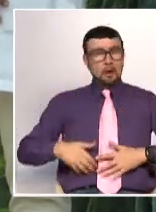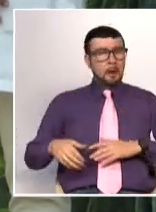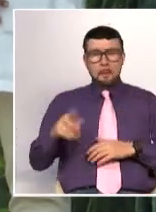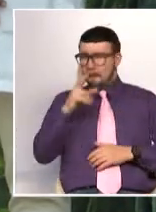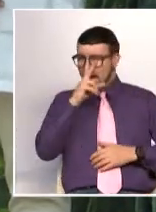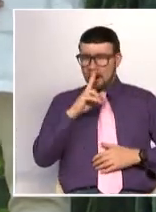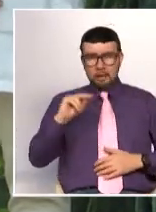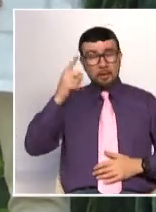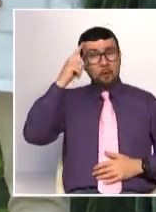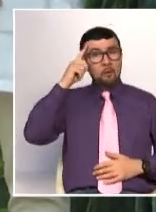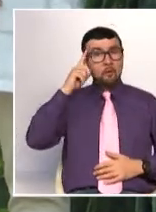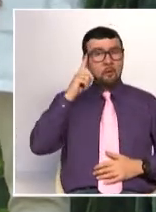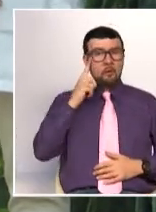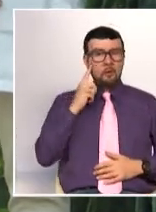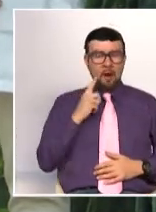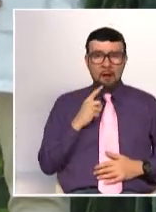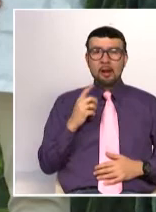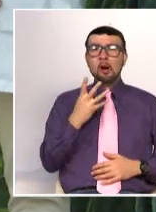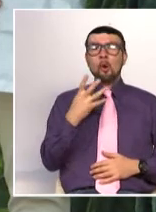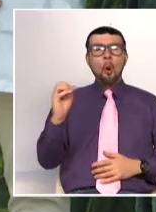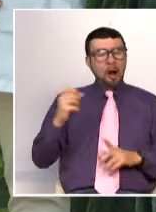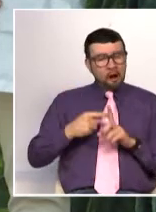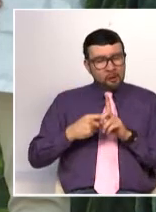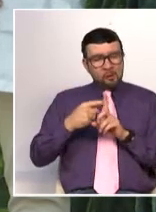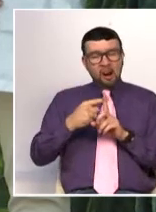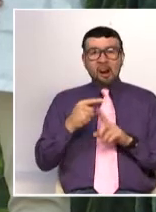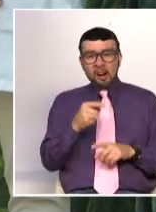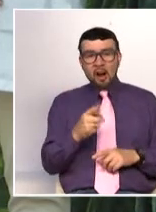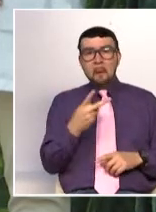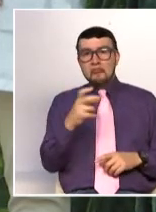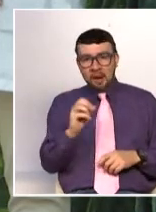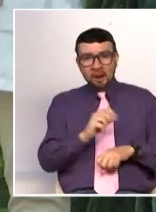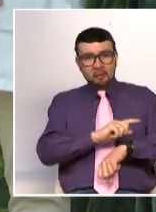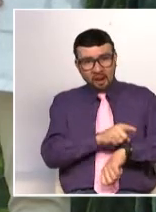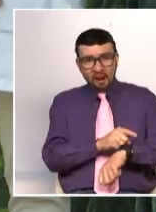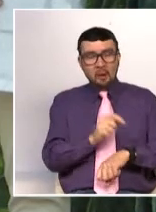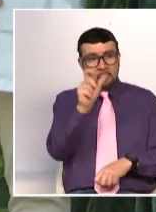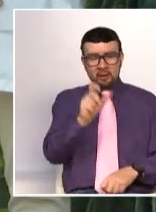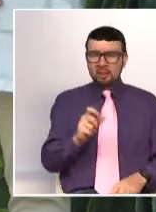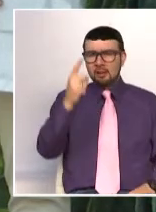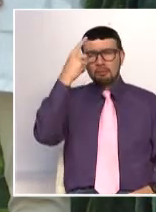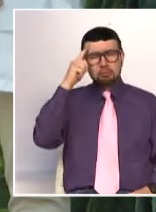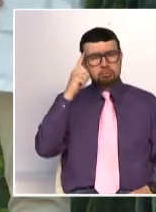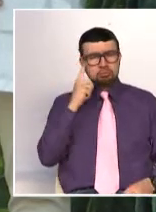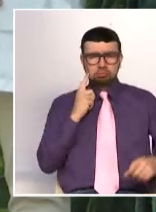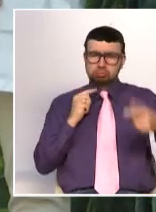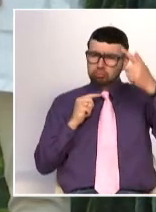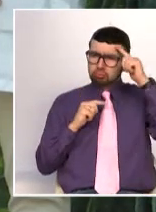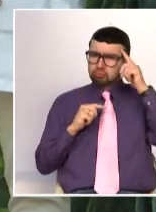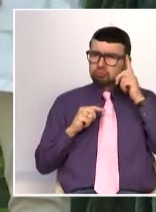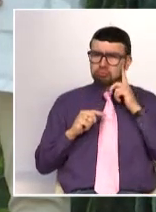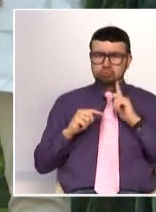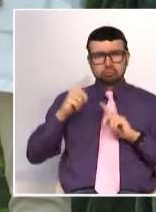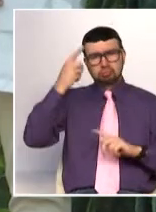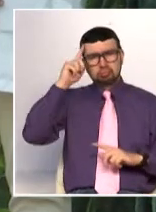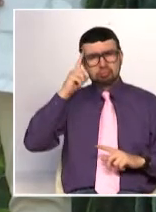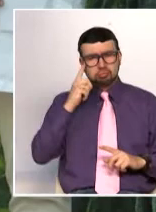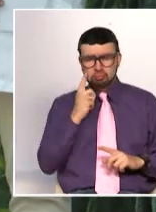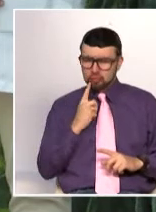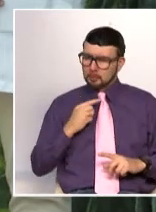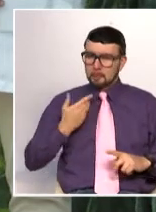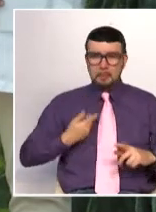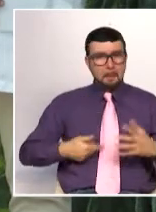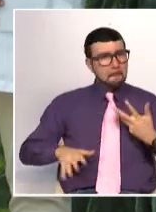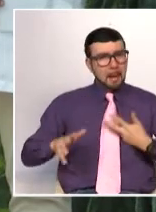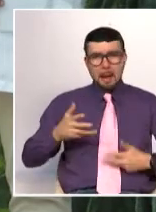40 grados centígrados se coloca durante 20 minutos y la persona suda copiosamente eliminando a través de